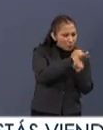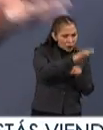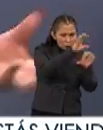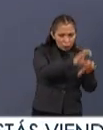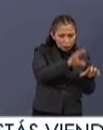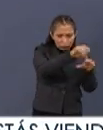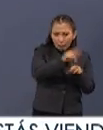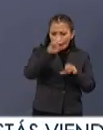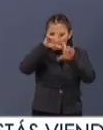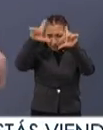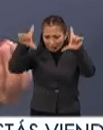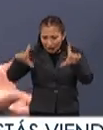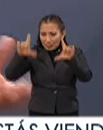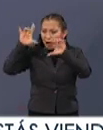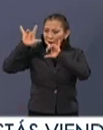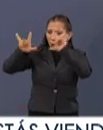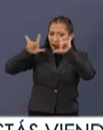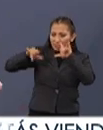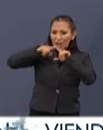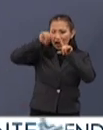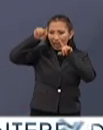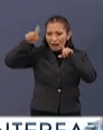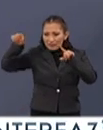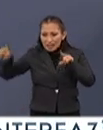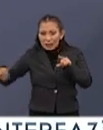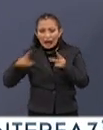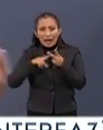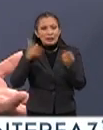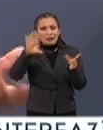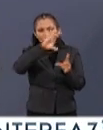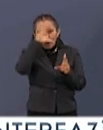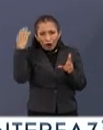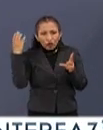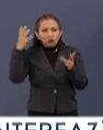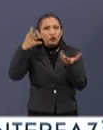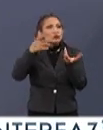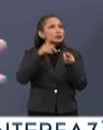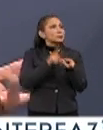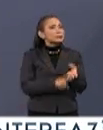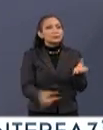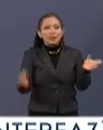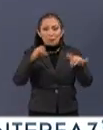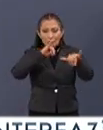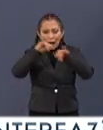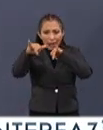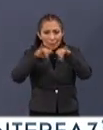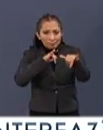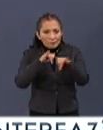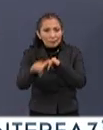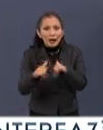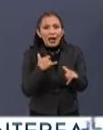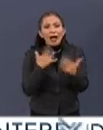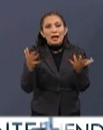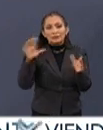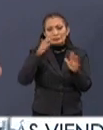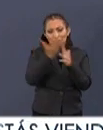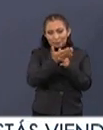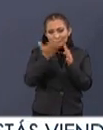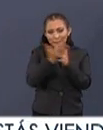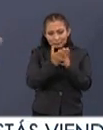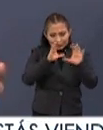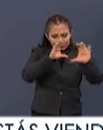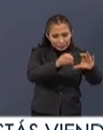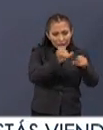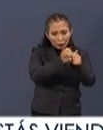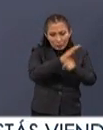datos, tablas, cuadros, gráficas, fotografías, mapas, segmentos, bloques